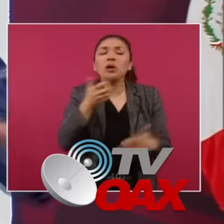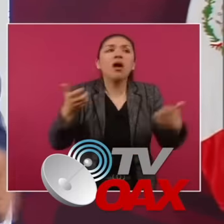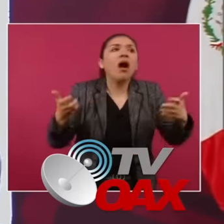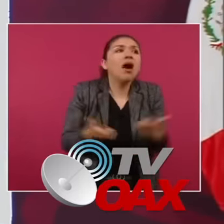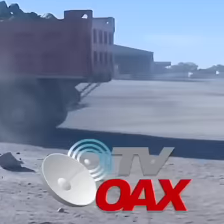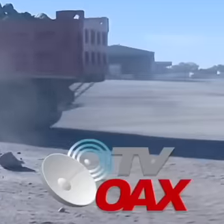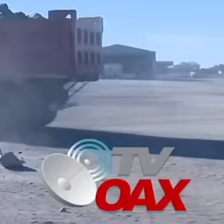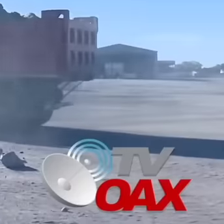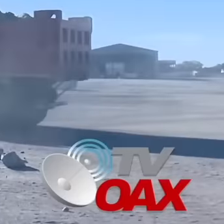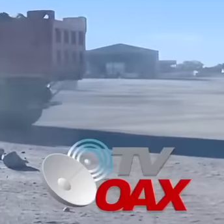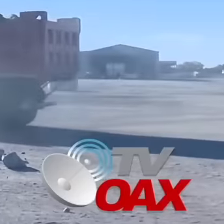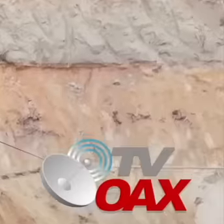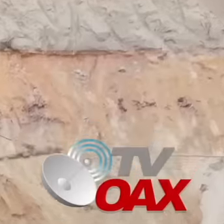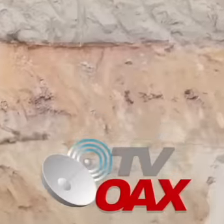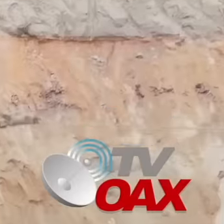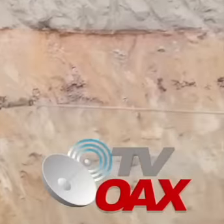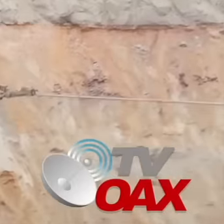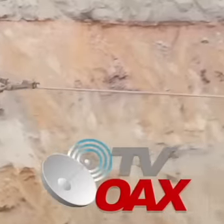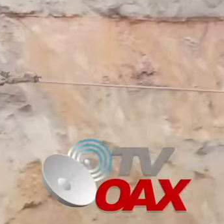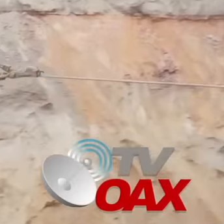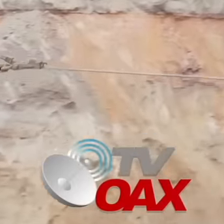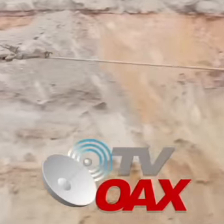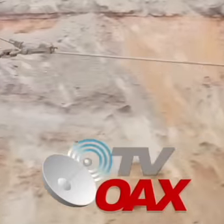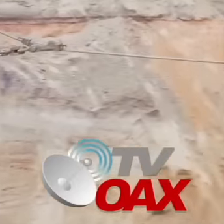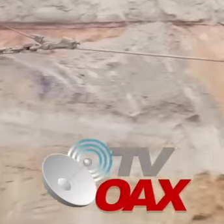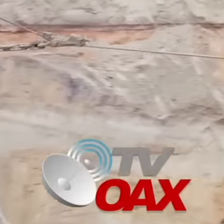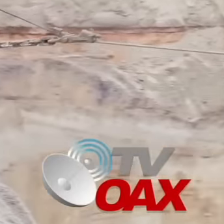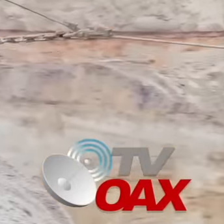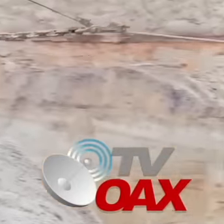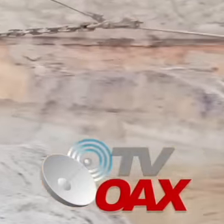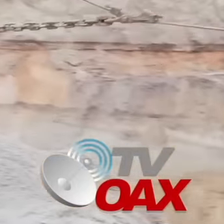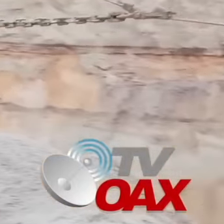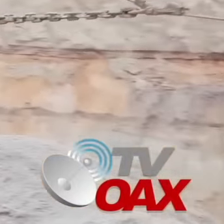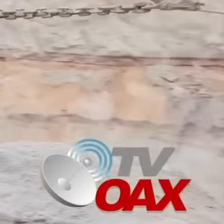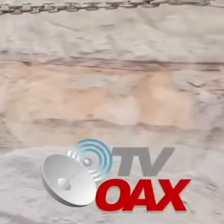operaciones comerciales, económicas,